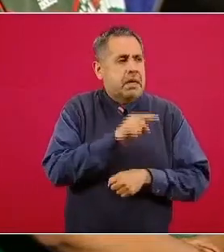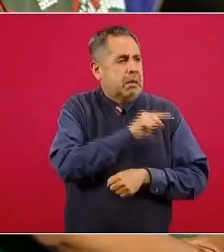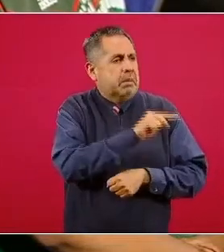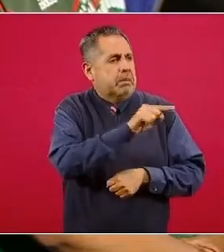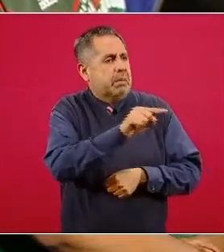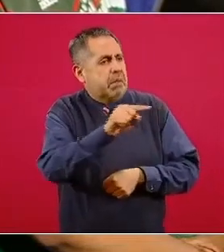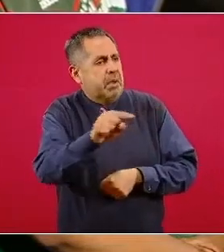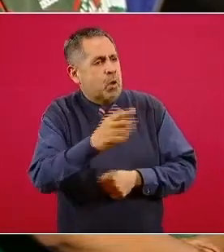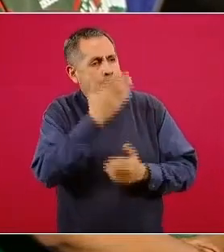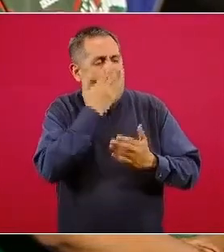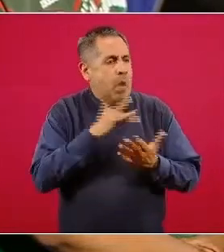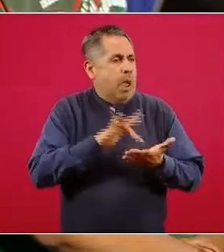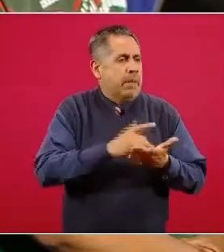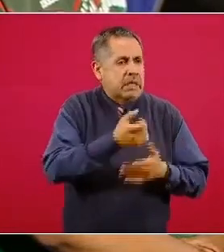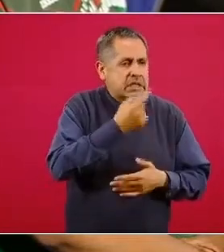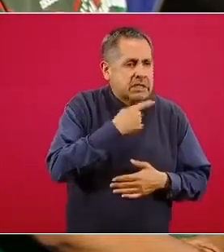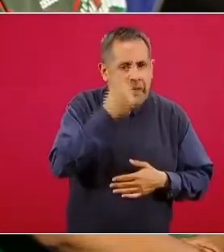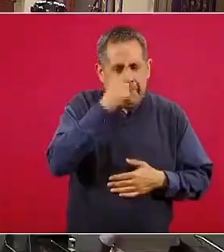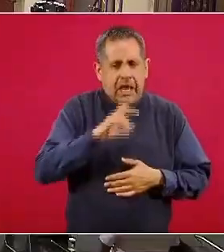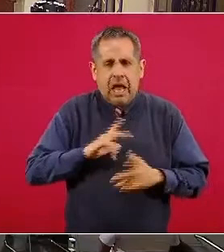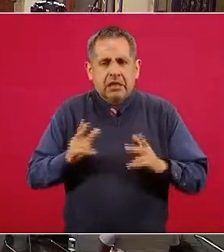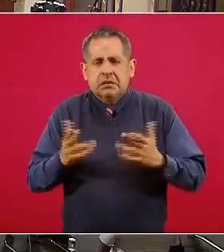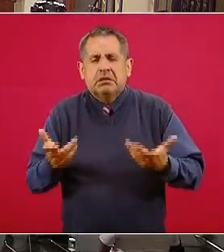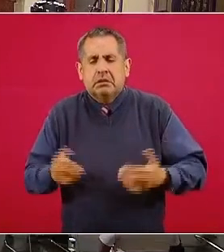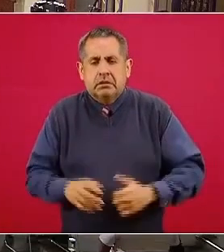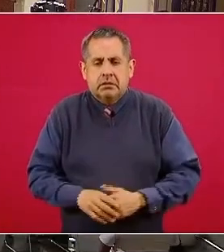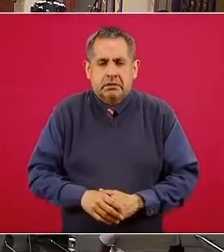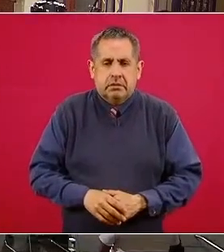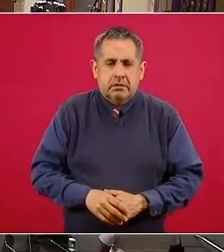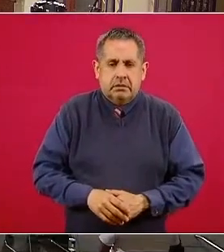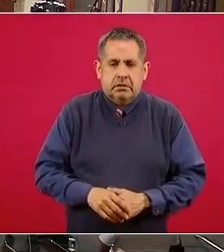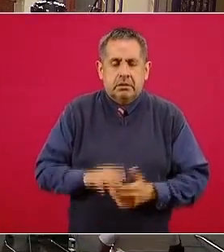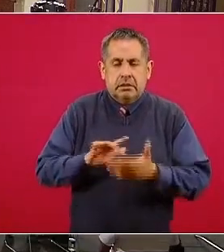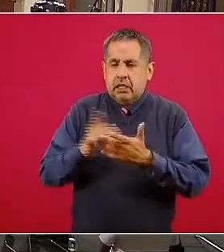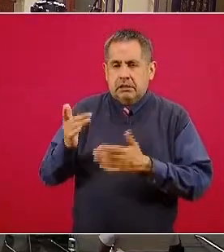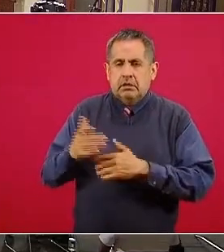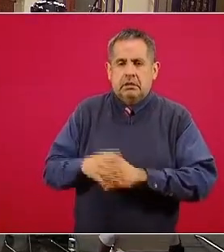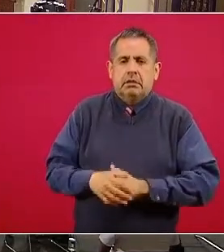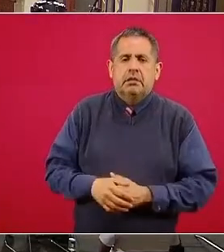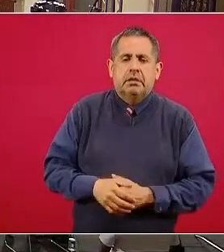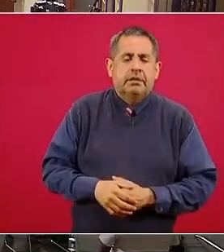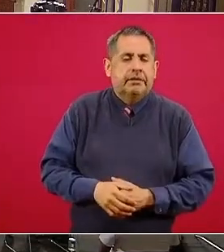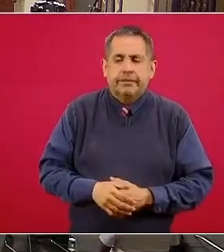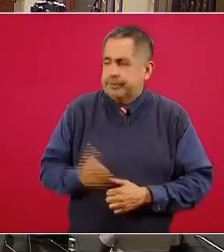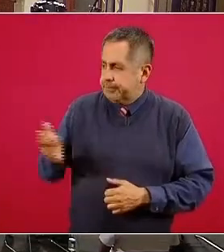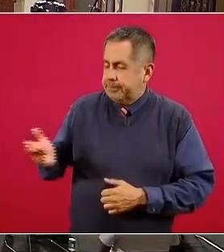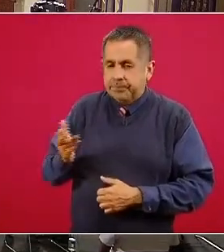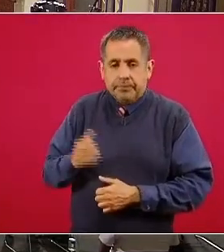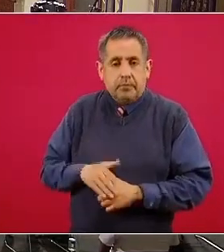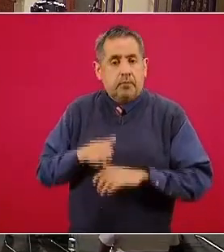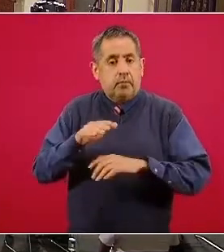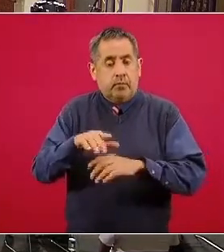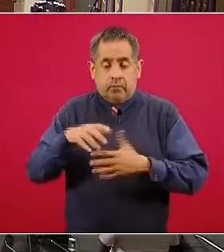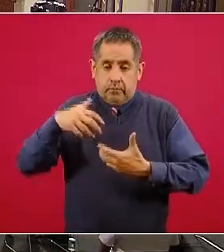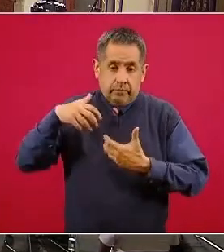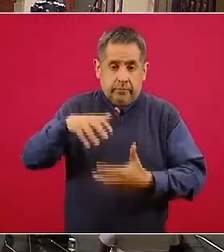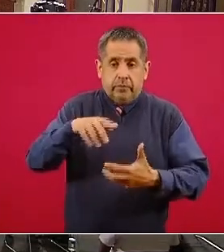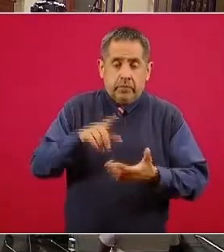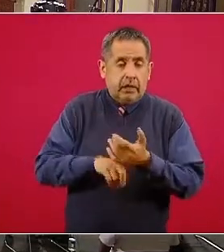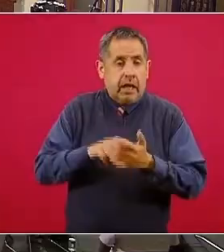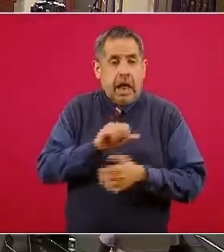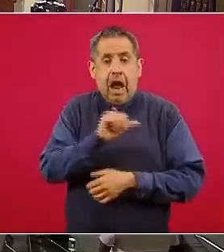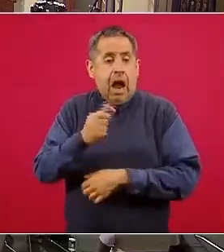con respecto al desabasto de medicamentos. Gracias. Gracias. Doctora Veras, si nos comenta. Bueno, con relación a la inversión solo